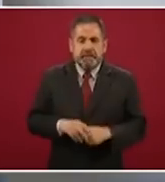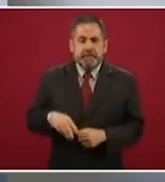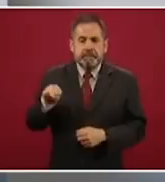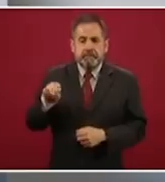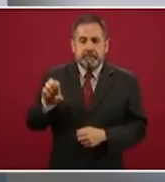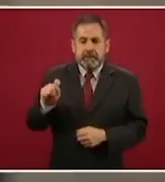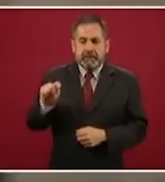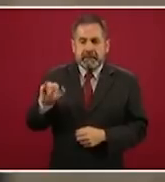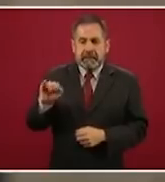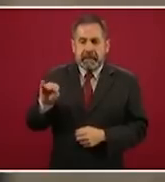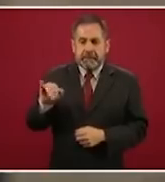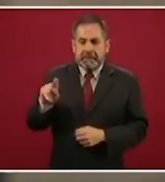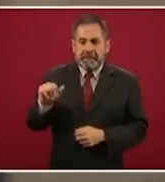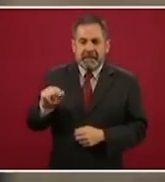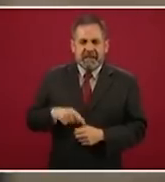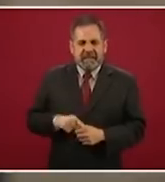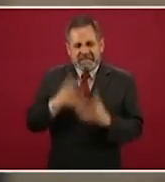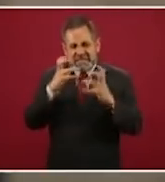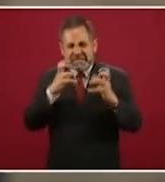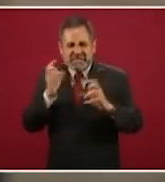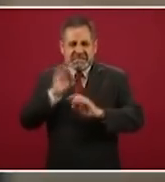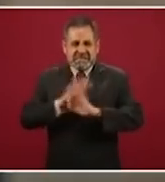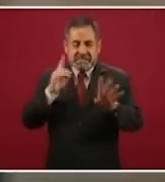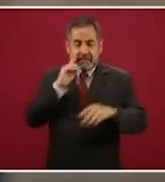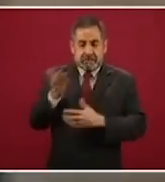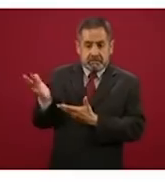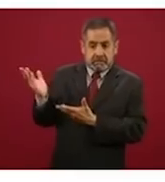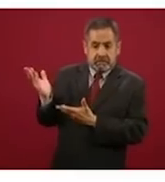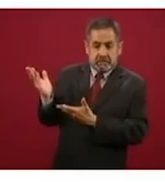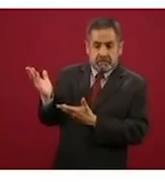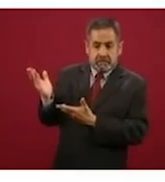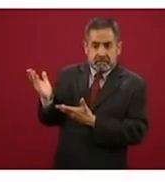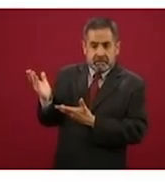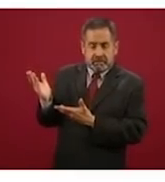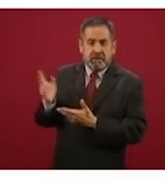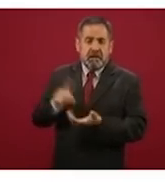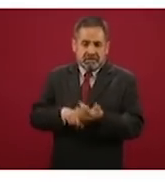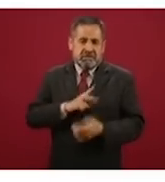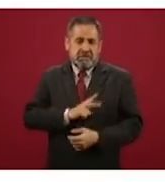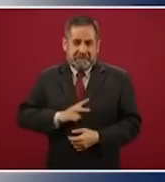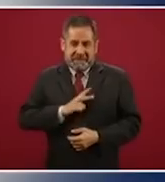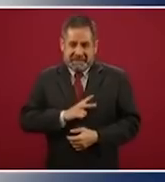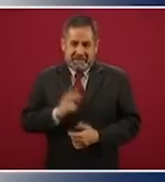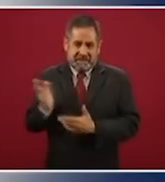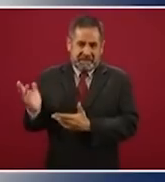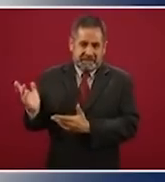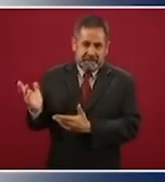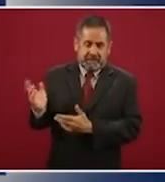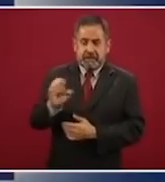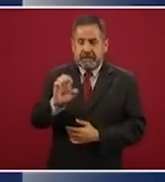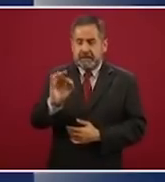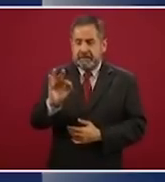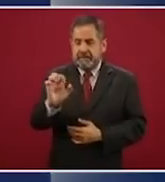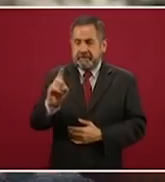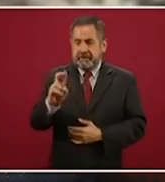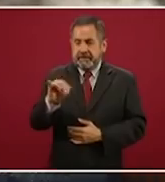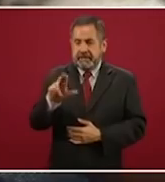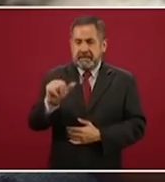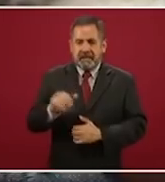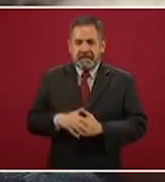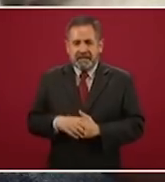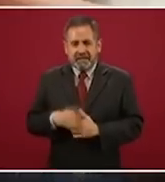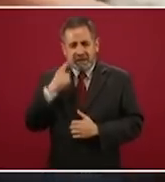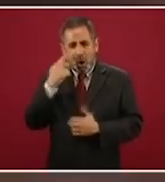Metilamina. Provoca irritación, daños en la piel e incluso envenenamiento. Efedrina. Ocasiona